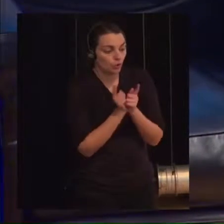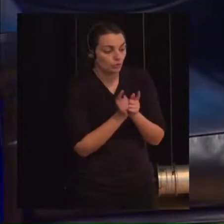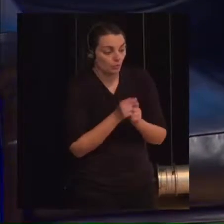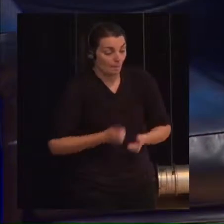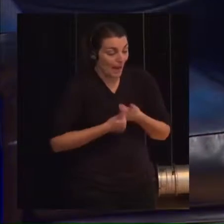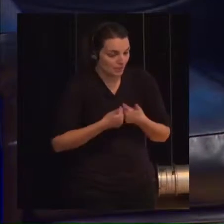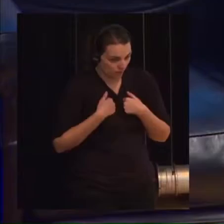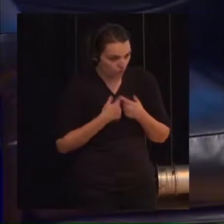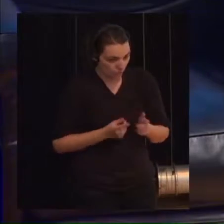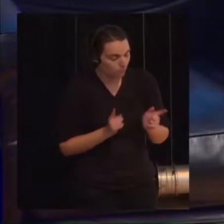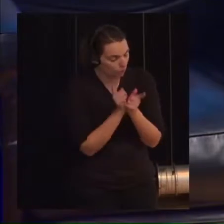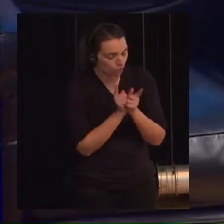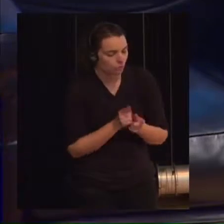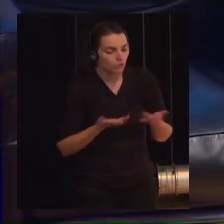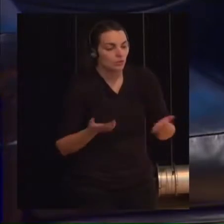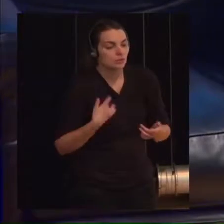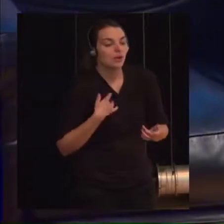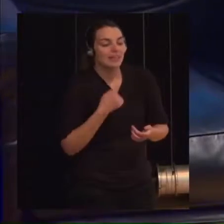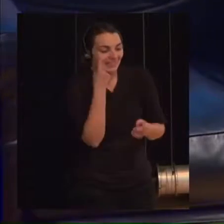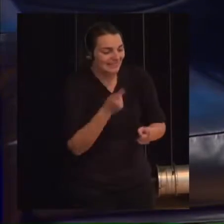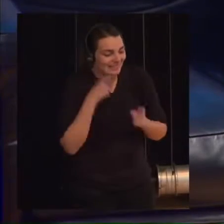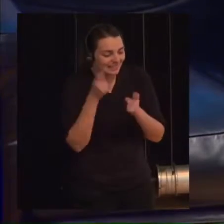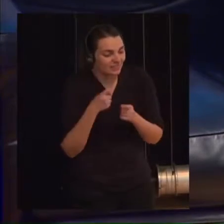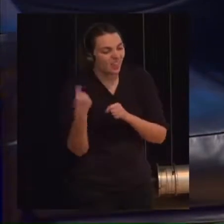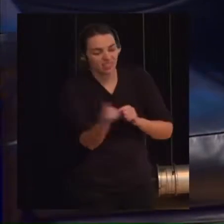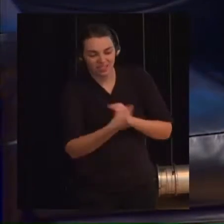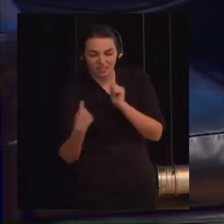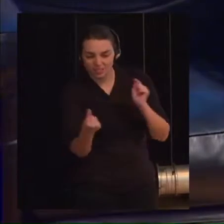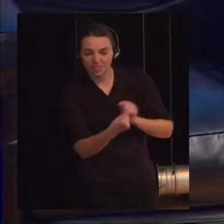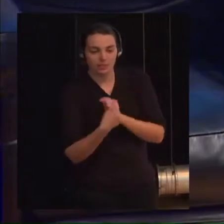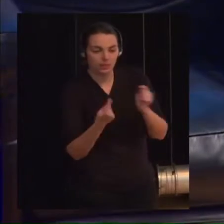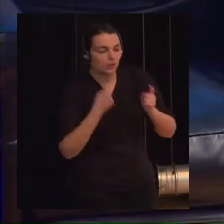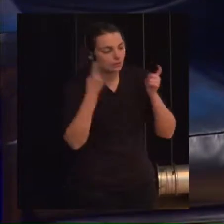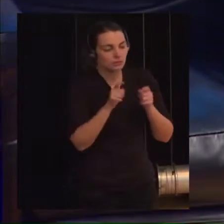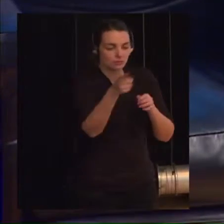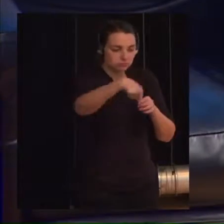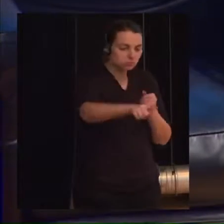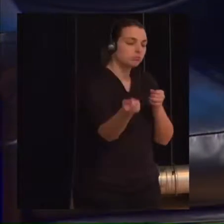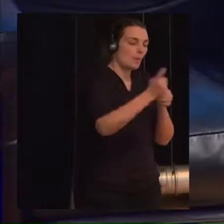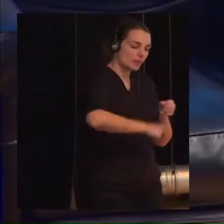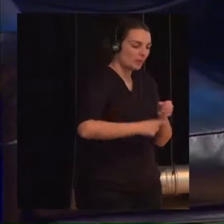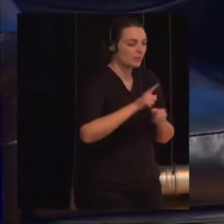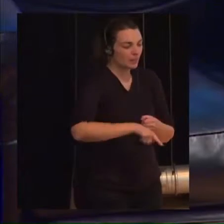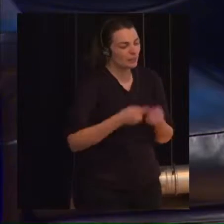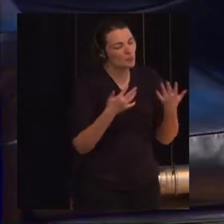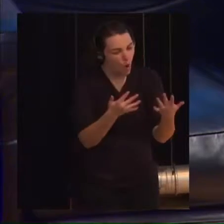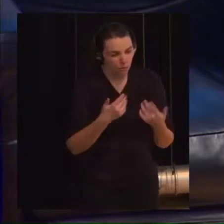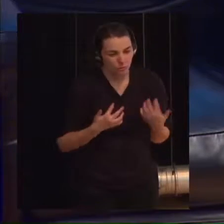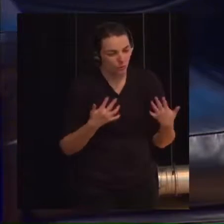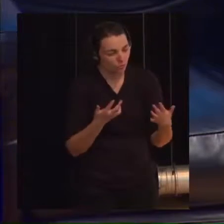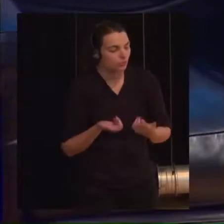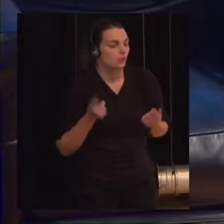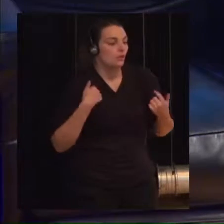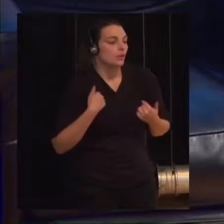en mi introducción. Vamos a tratar de hacer esto realmente una conversación, tratar de involucrarles a ustedes cuanto antes y